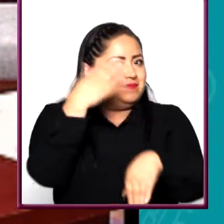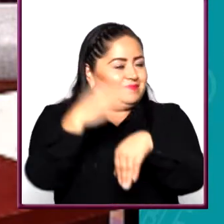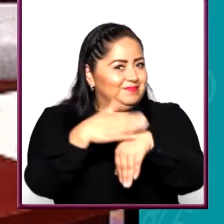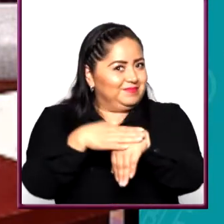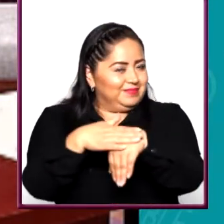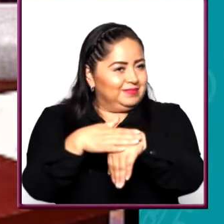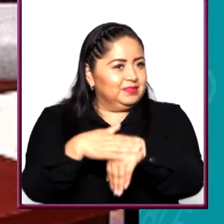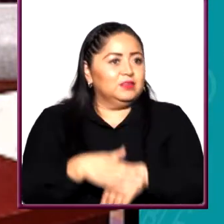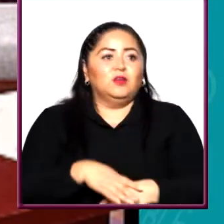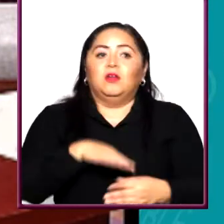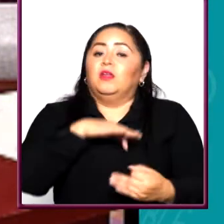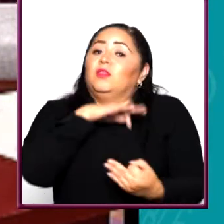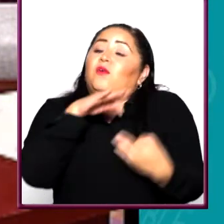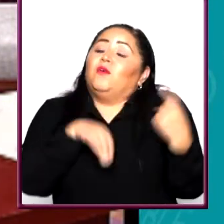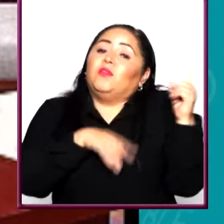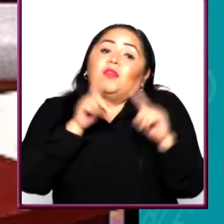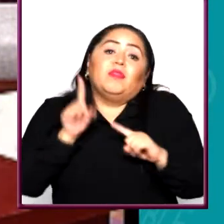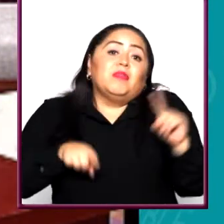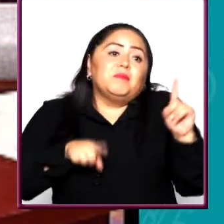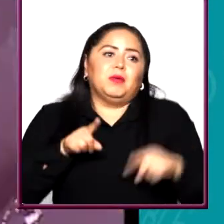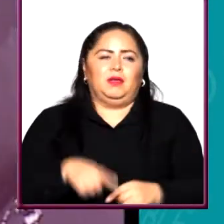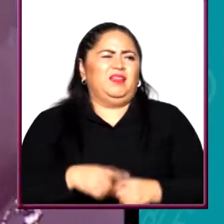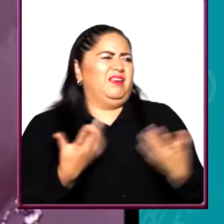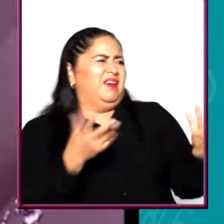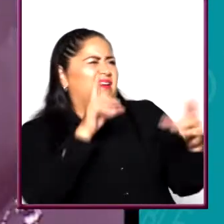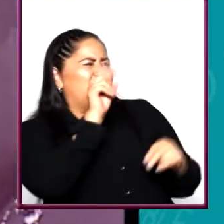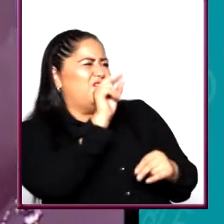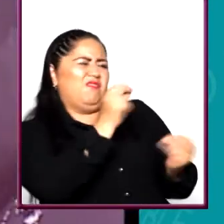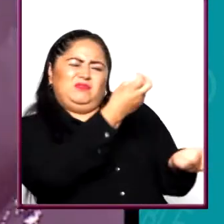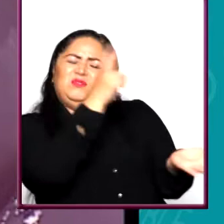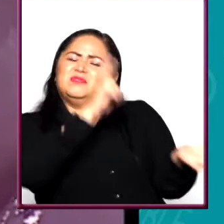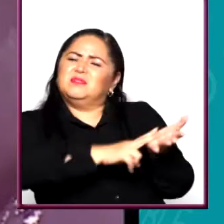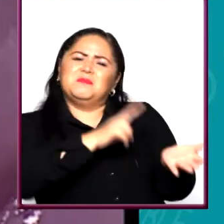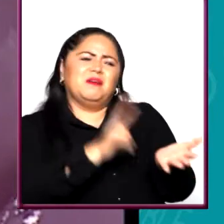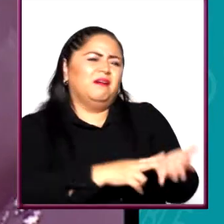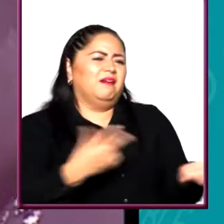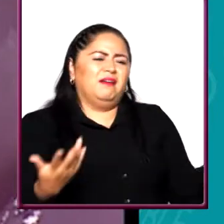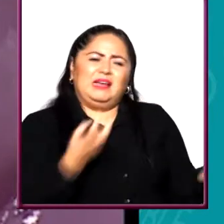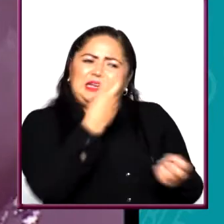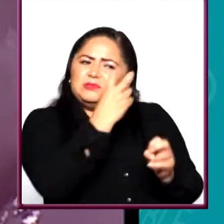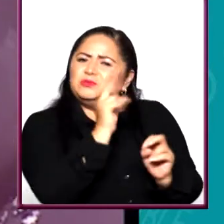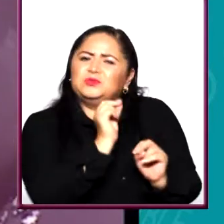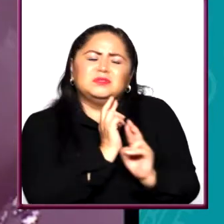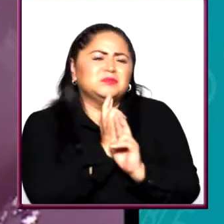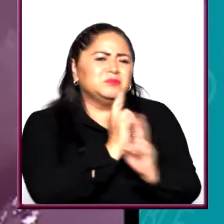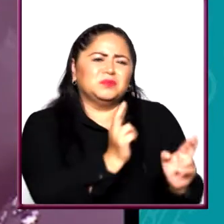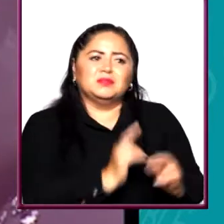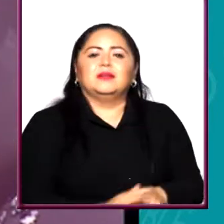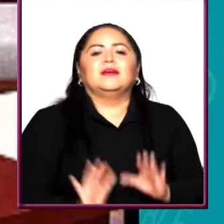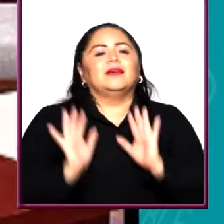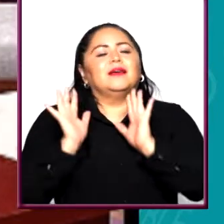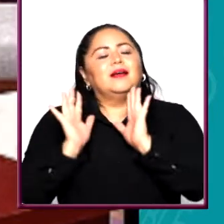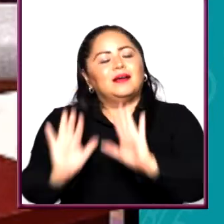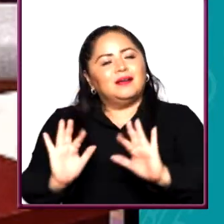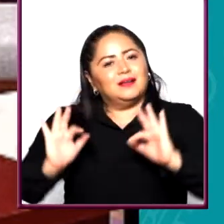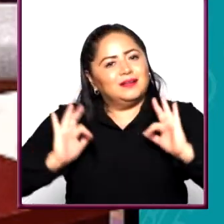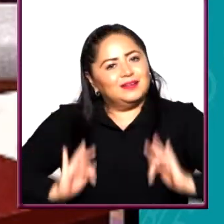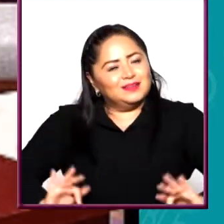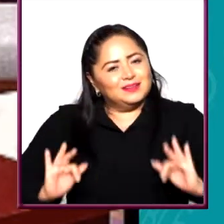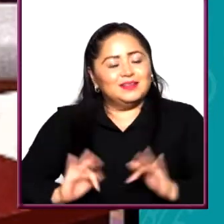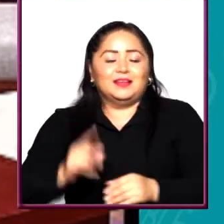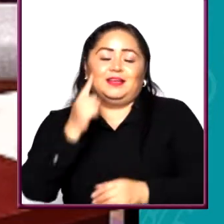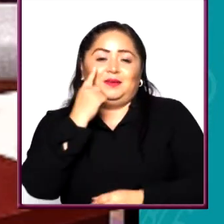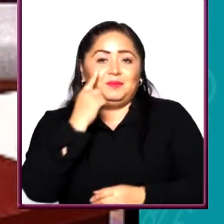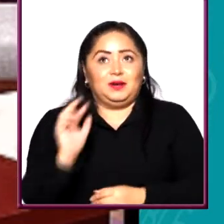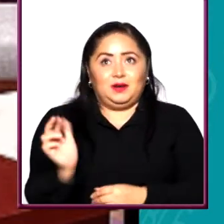te informo que todo depende. No, no se vale. Esa no es una respuesta. Calma,